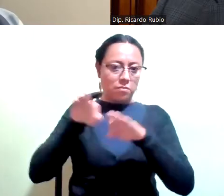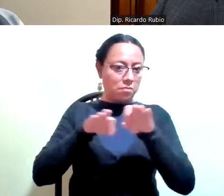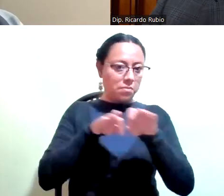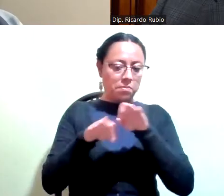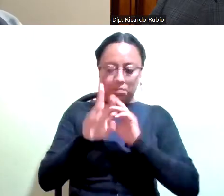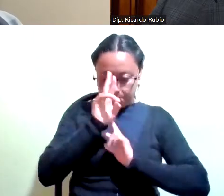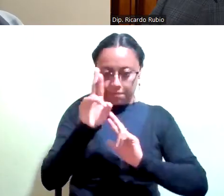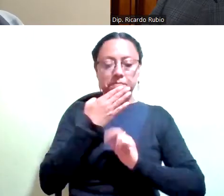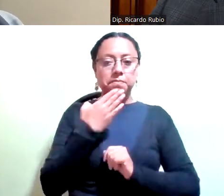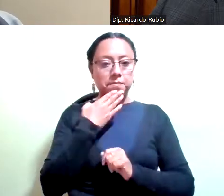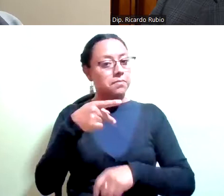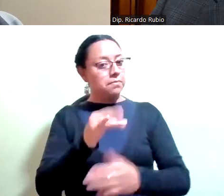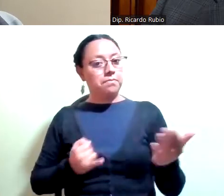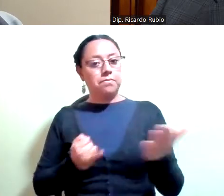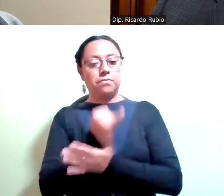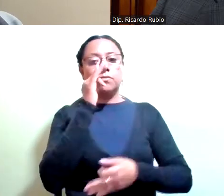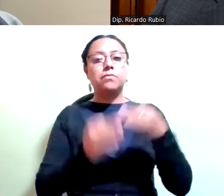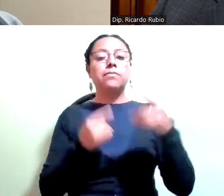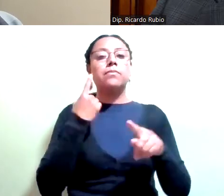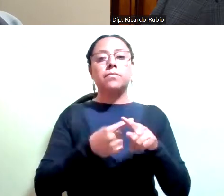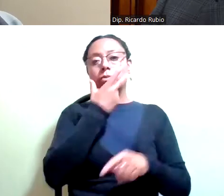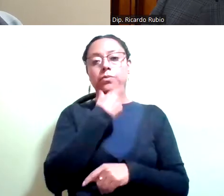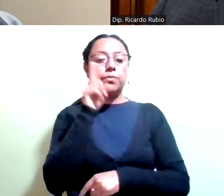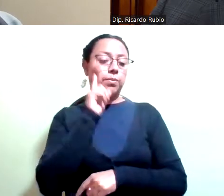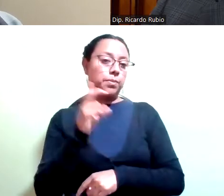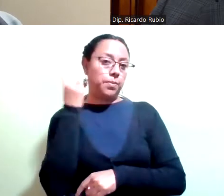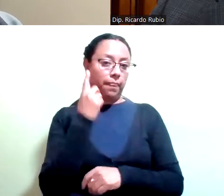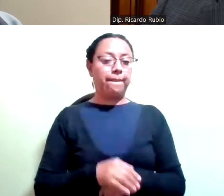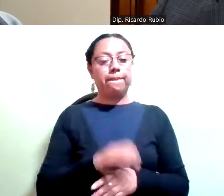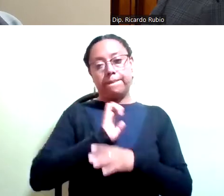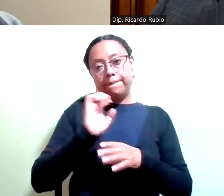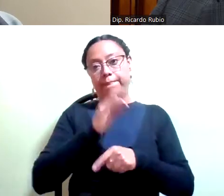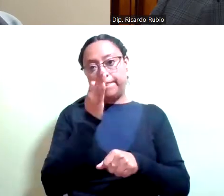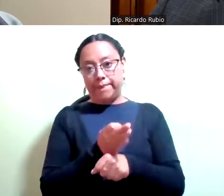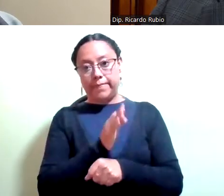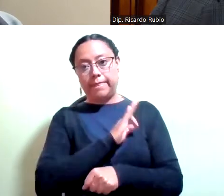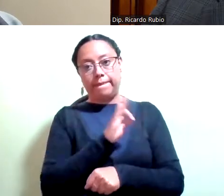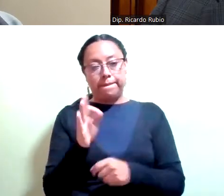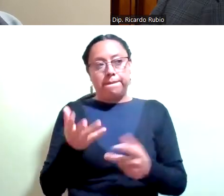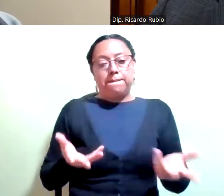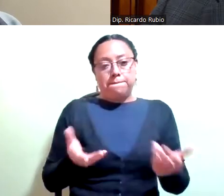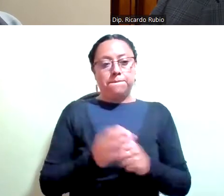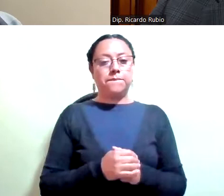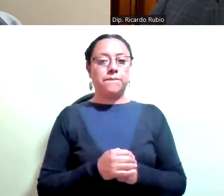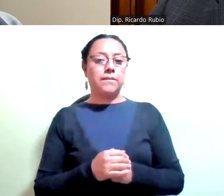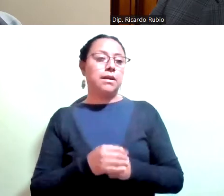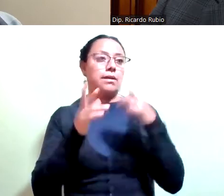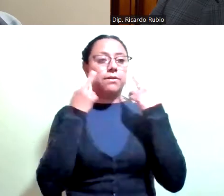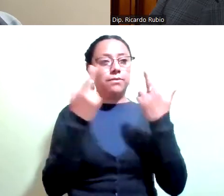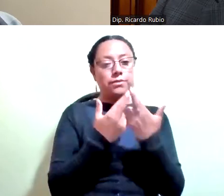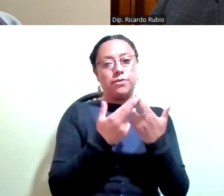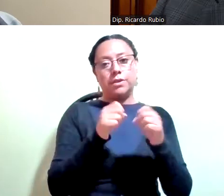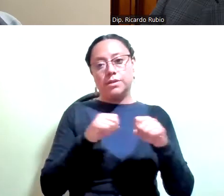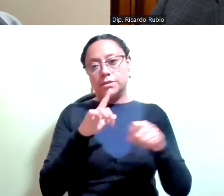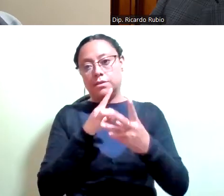palabra la toman las y los diputados. Así que no puede argumentarse que si el día de ayer no se hicieron valer en la reunión de asesores, pues no, la reunión de asesores